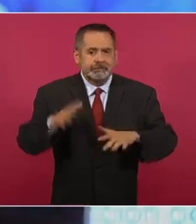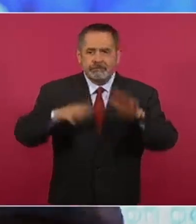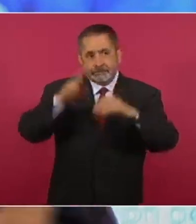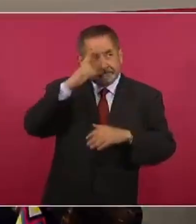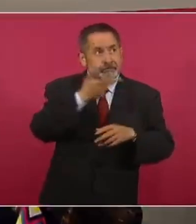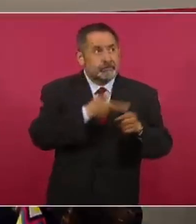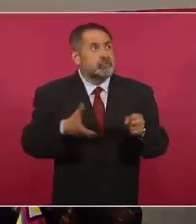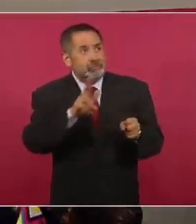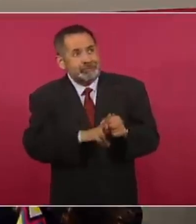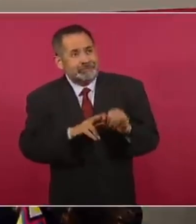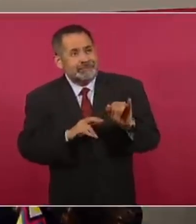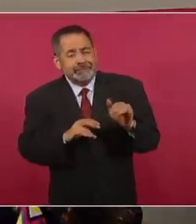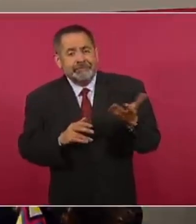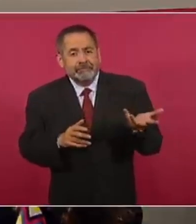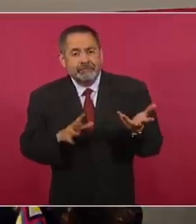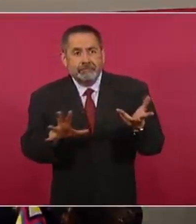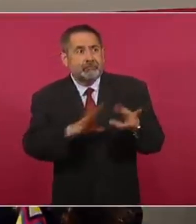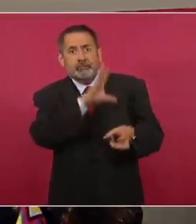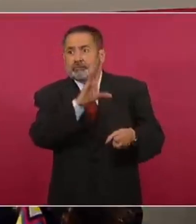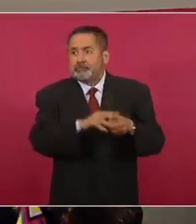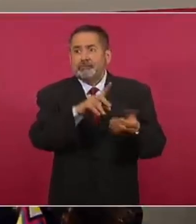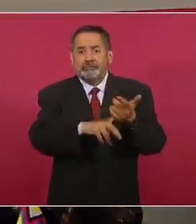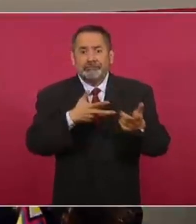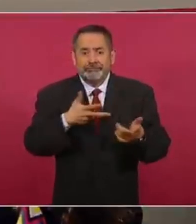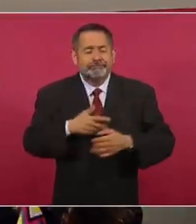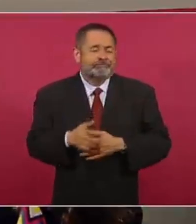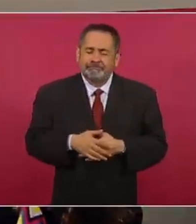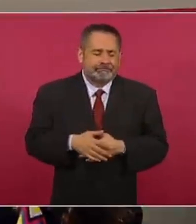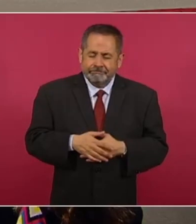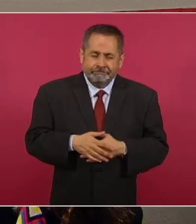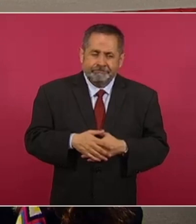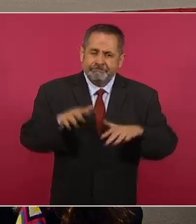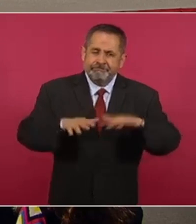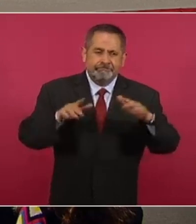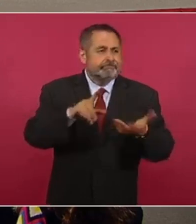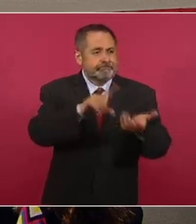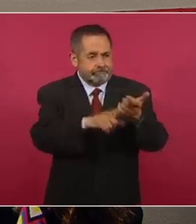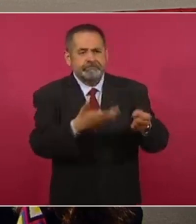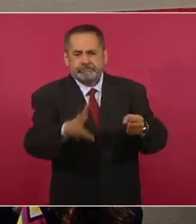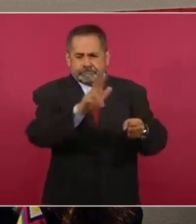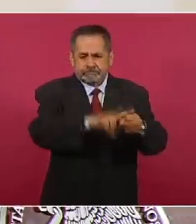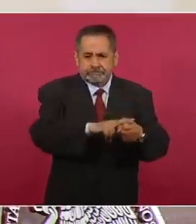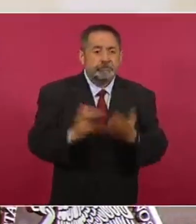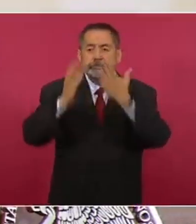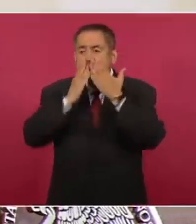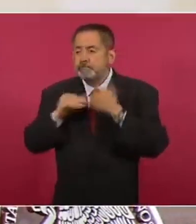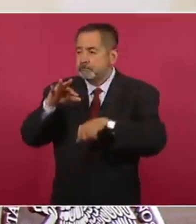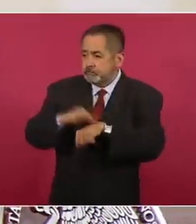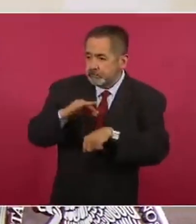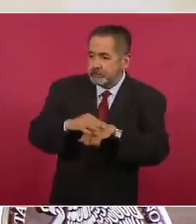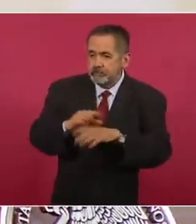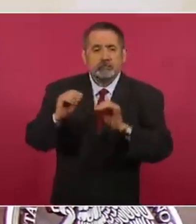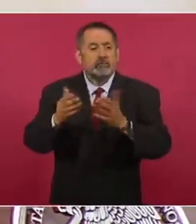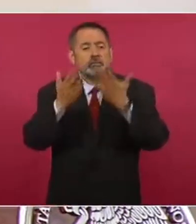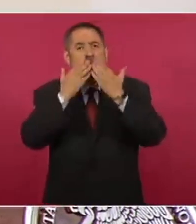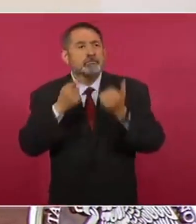y entonces están todos los servicios del hospital si está el hospital pero no hay médicos existen hospitales y médicos pero no hay insumos